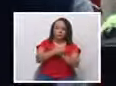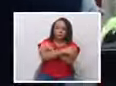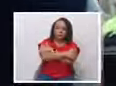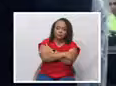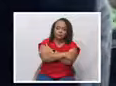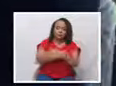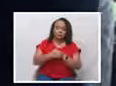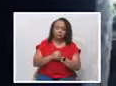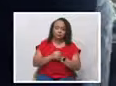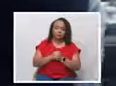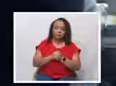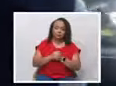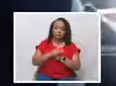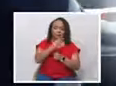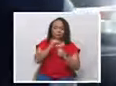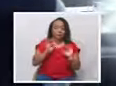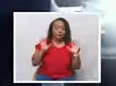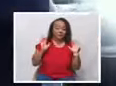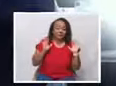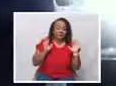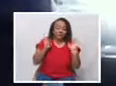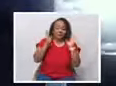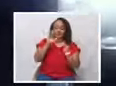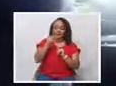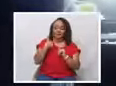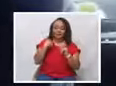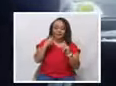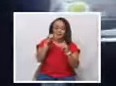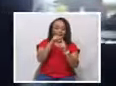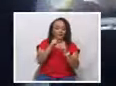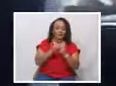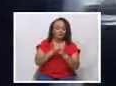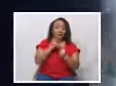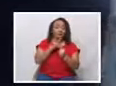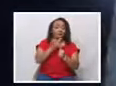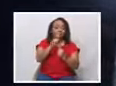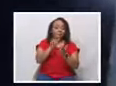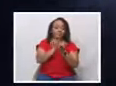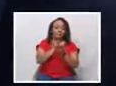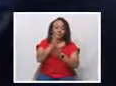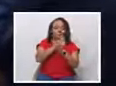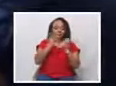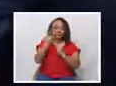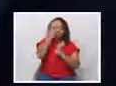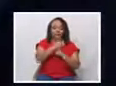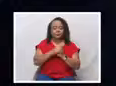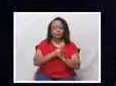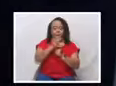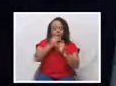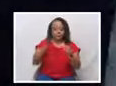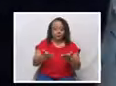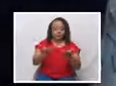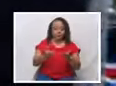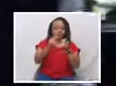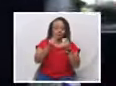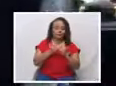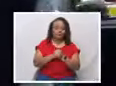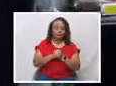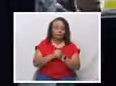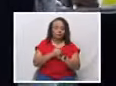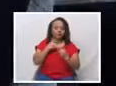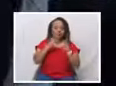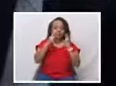tan cálido y bueno, sin palabras. De verdad que eso es algo súper súper bonito y motiva bastante.